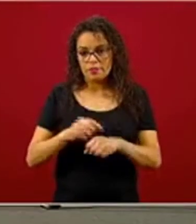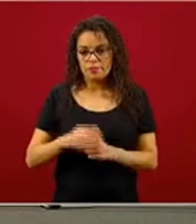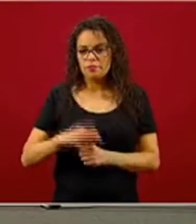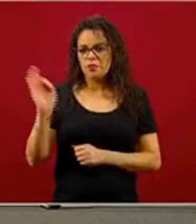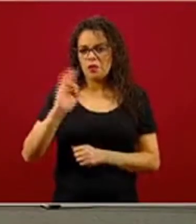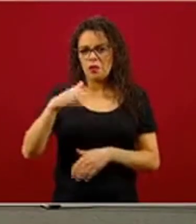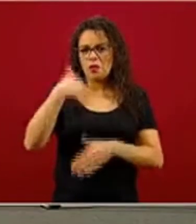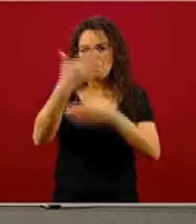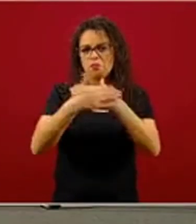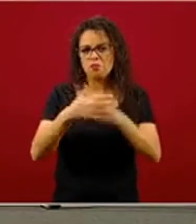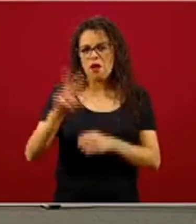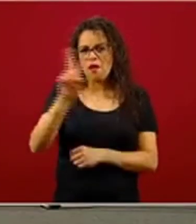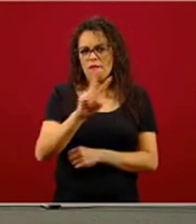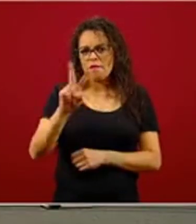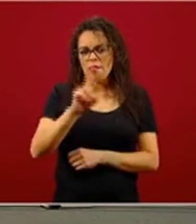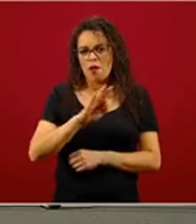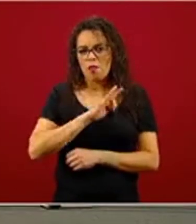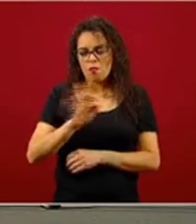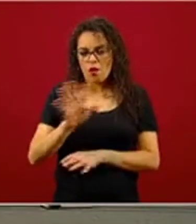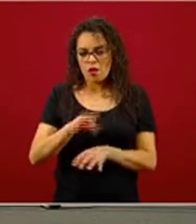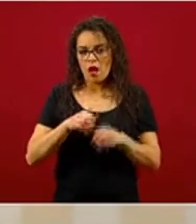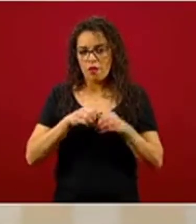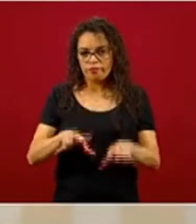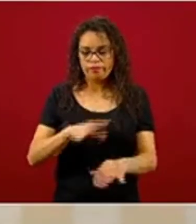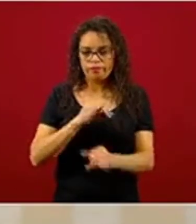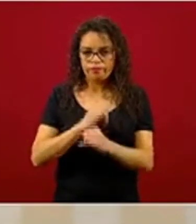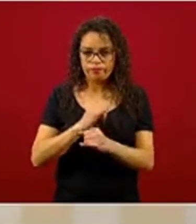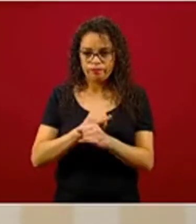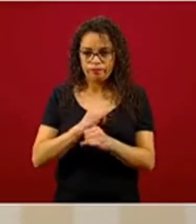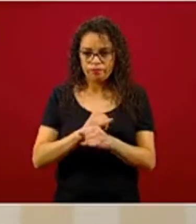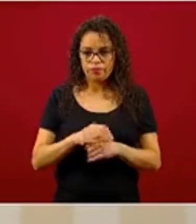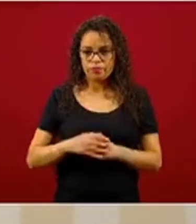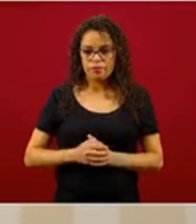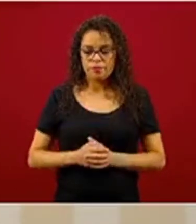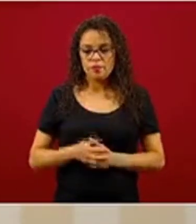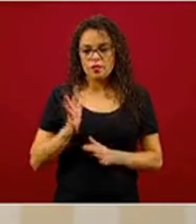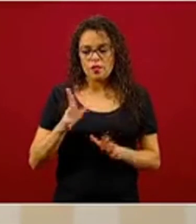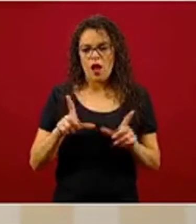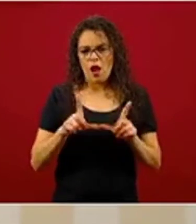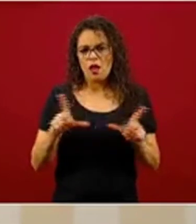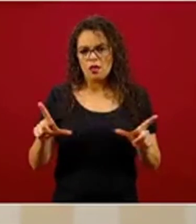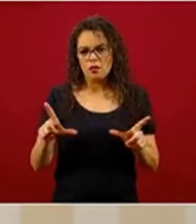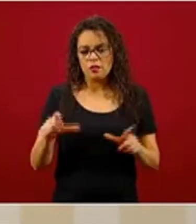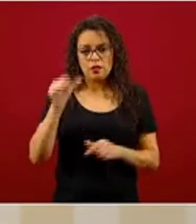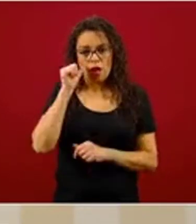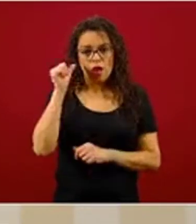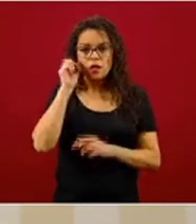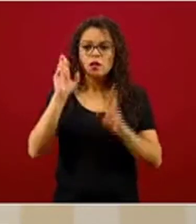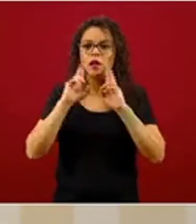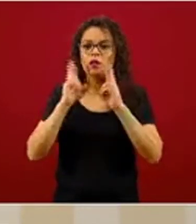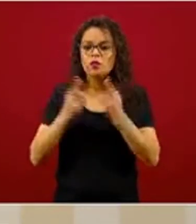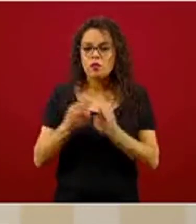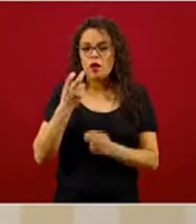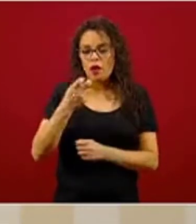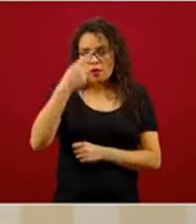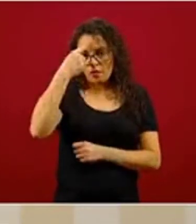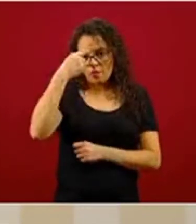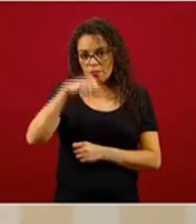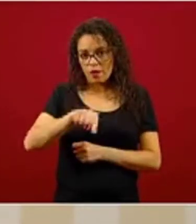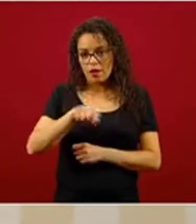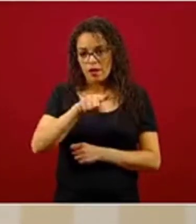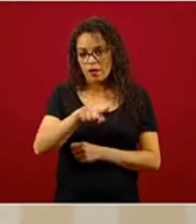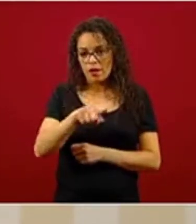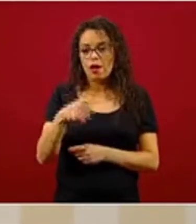ya un primer corte de esta plataforma? El día de ayer, la plataforma ya está lista, precisamente la reunión del día de ayer fue para hacerlas